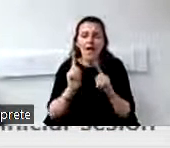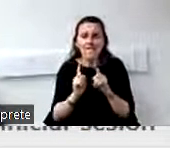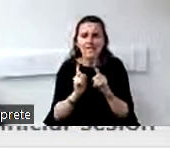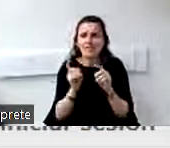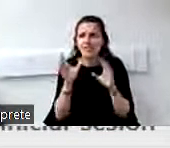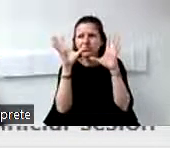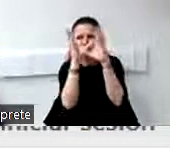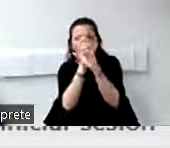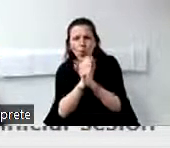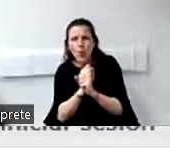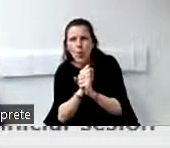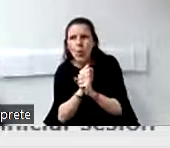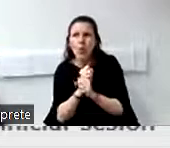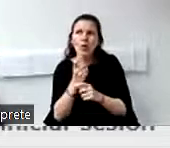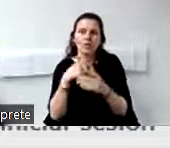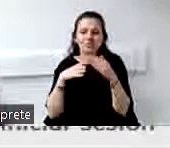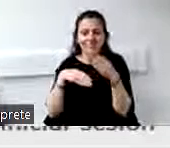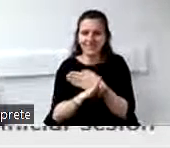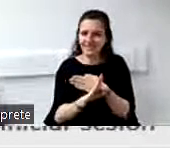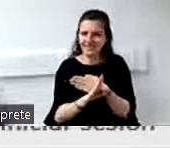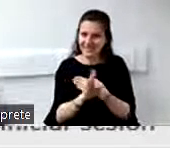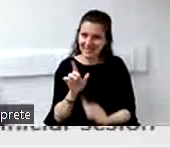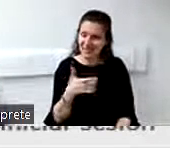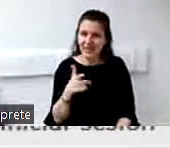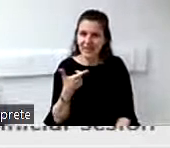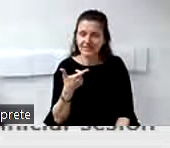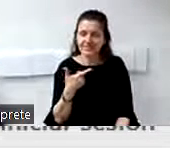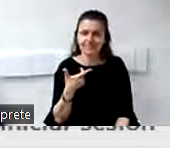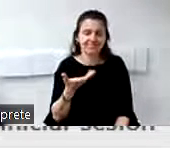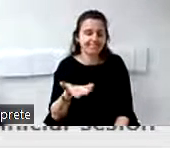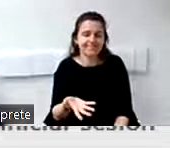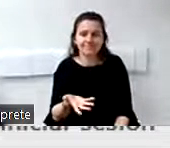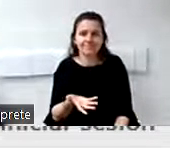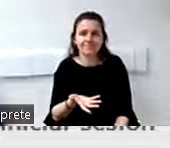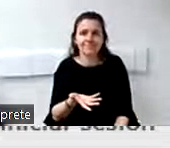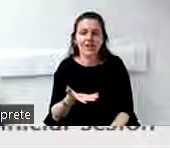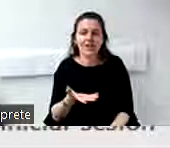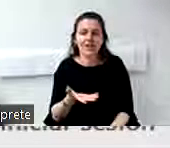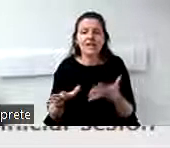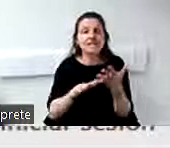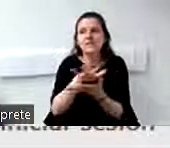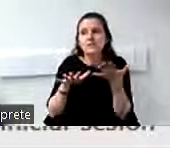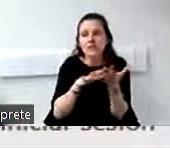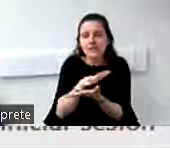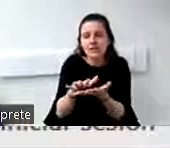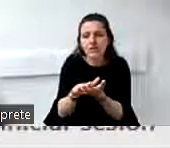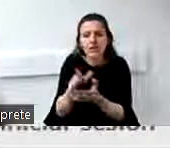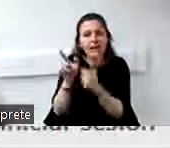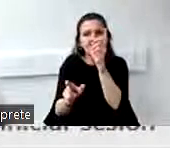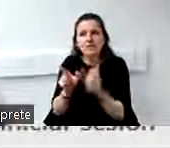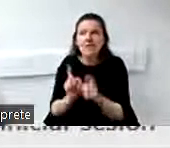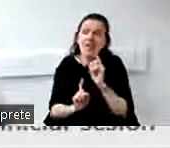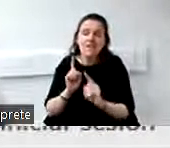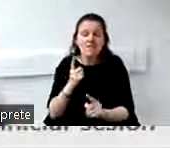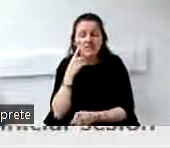No resulta accesible, evidentemente, para nada. Son cosas que tienen que ver con actitudes, pero que tienen que ver con